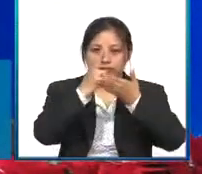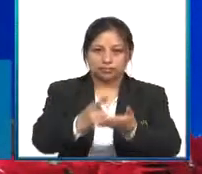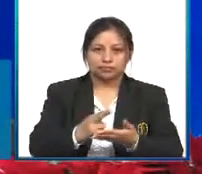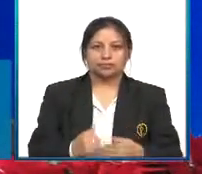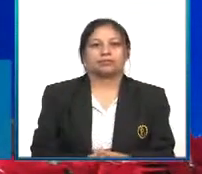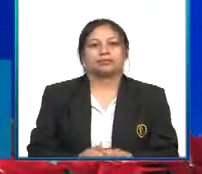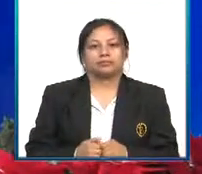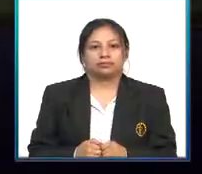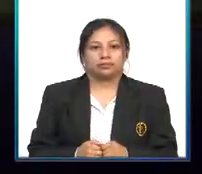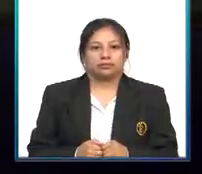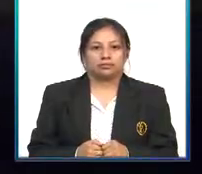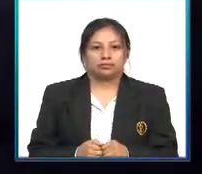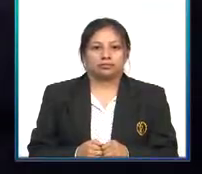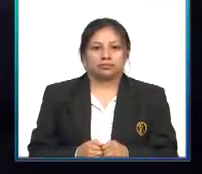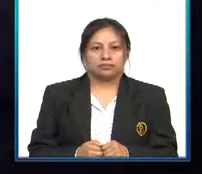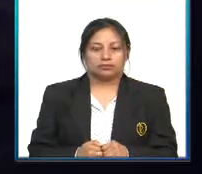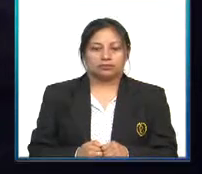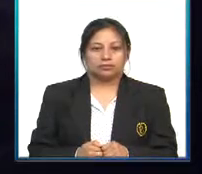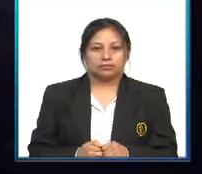República.